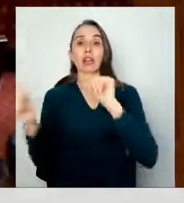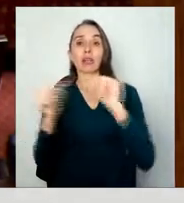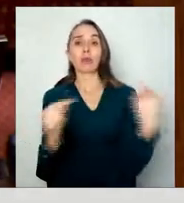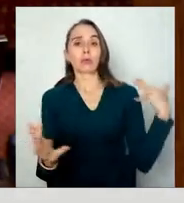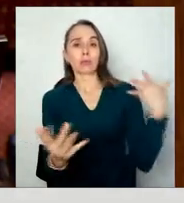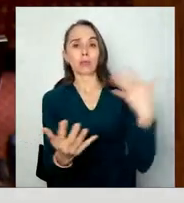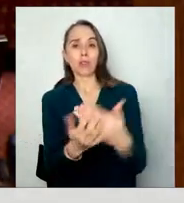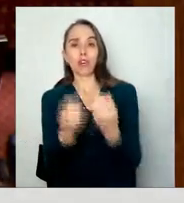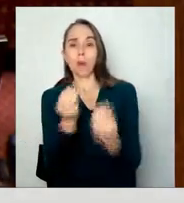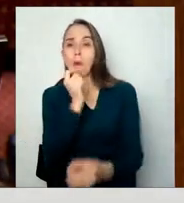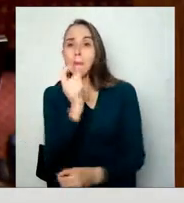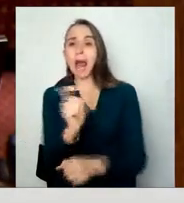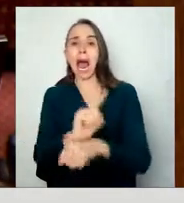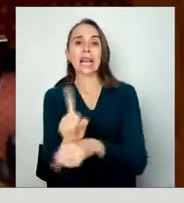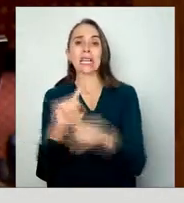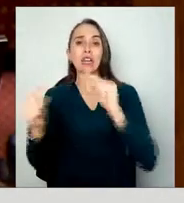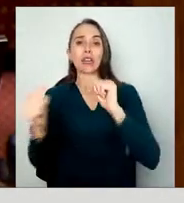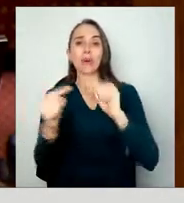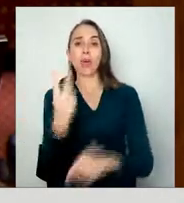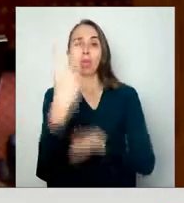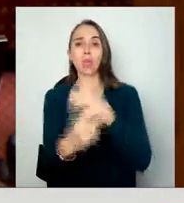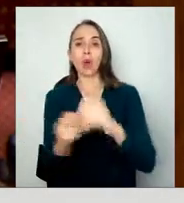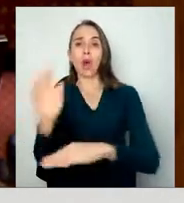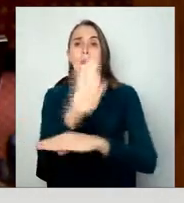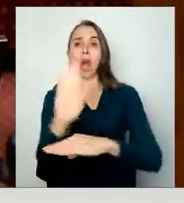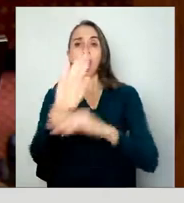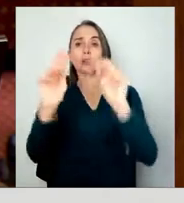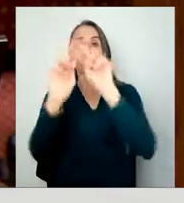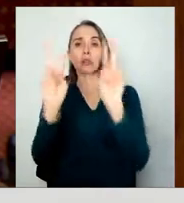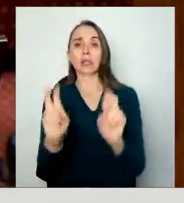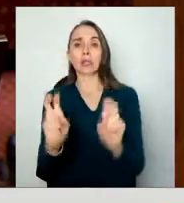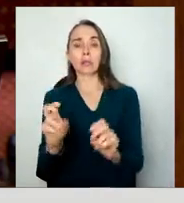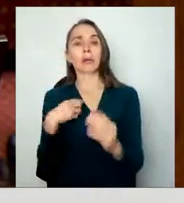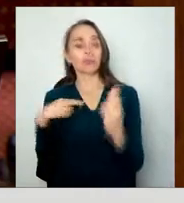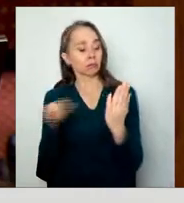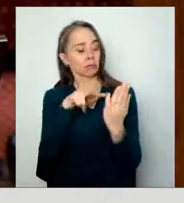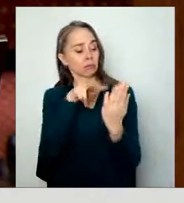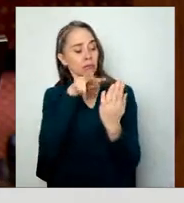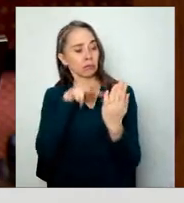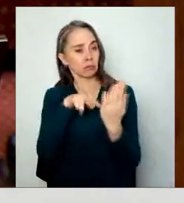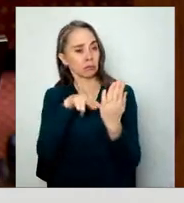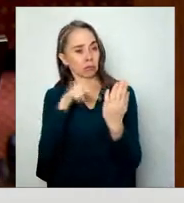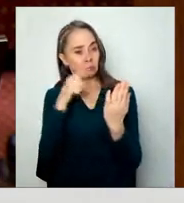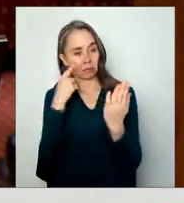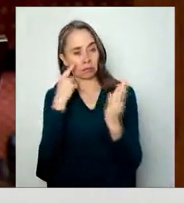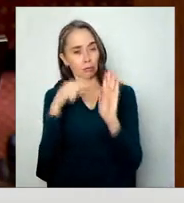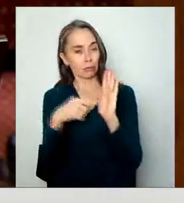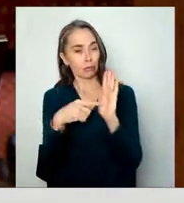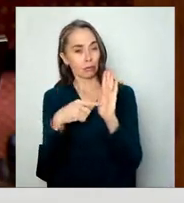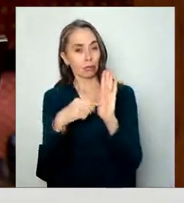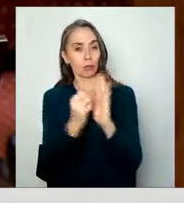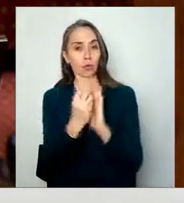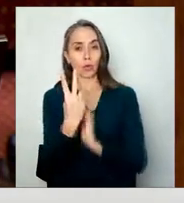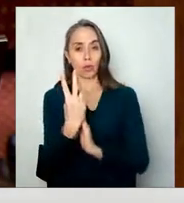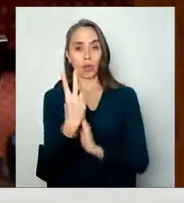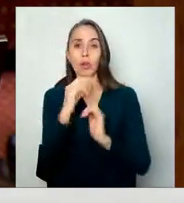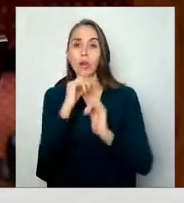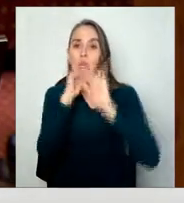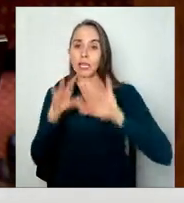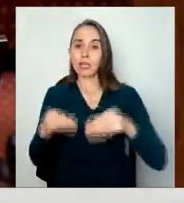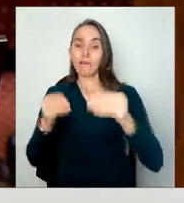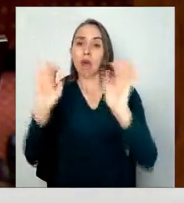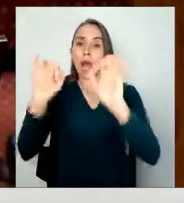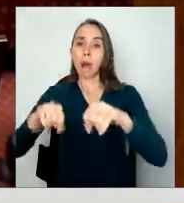tema y todavía estamos en este tema pero a mí lo que me llama la atención es sí es lo siguiente dice en el número dos del informe dice aprobada en